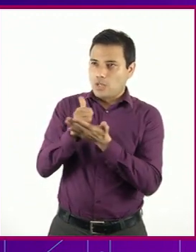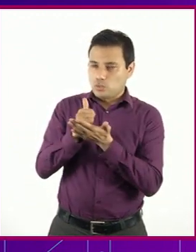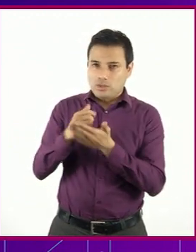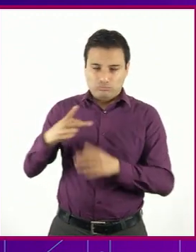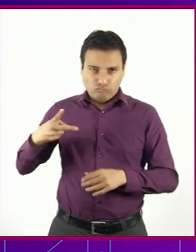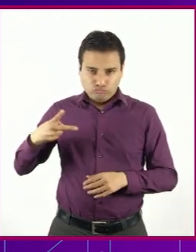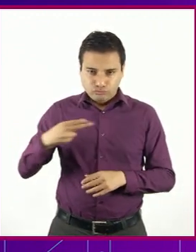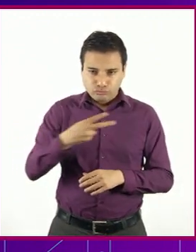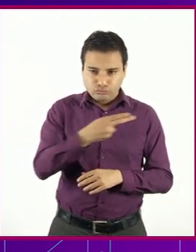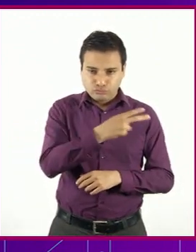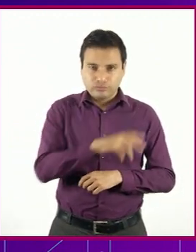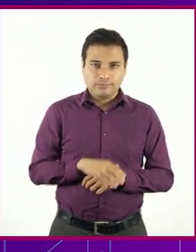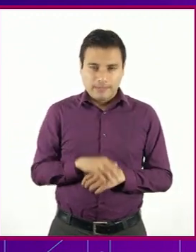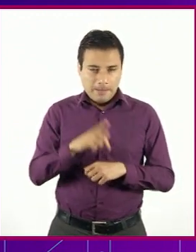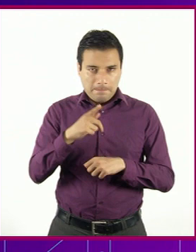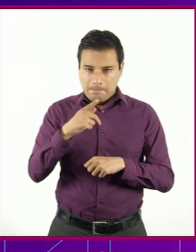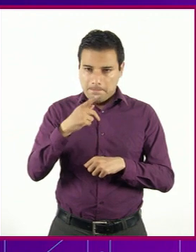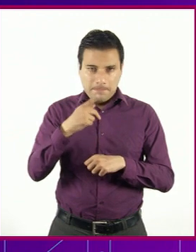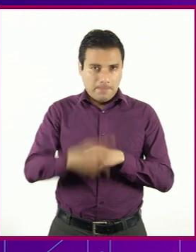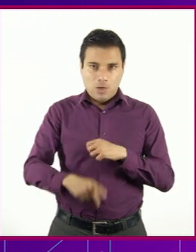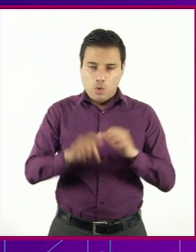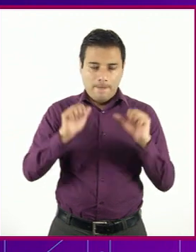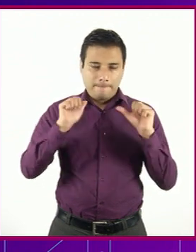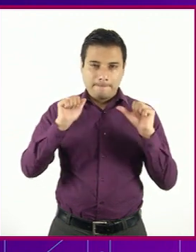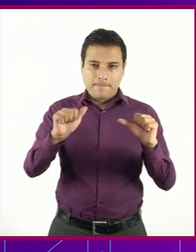botella para no correr ningún accidente.